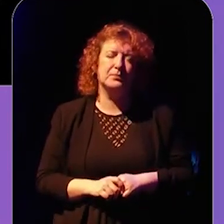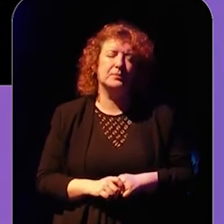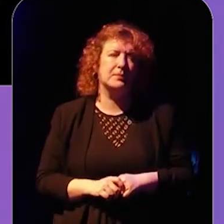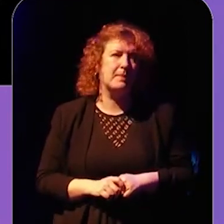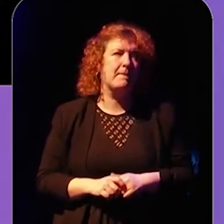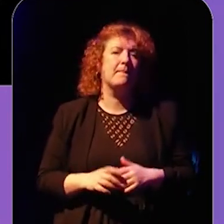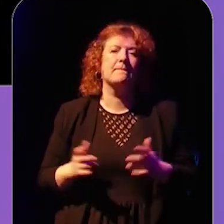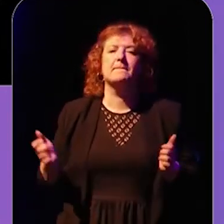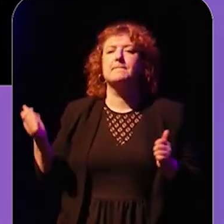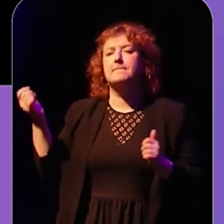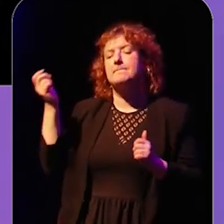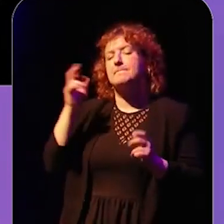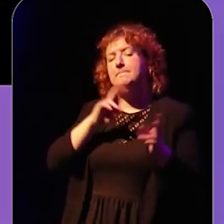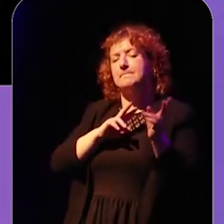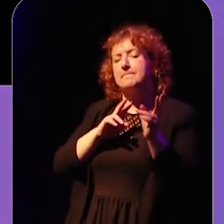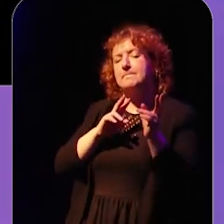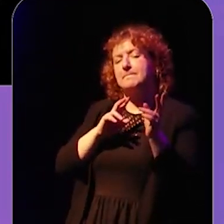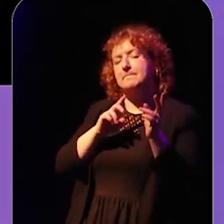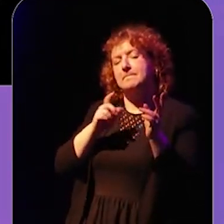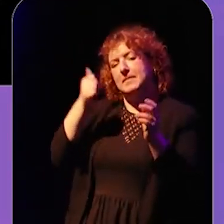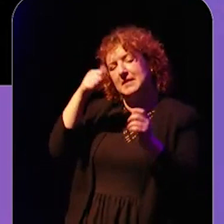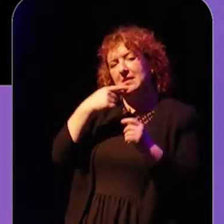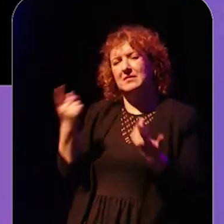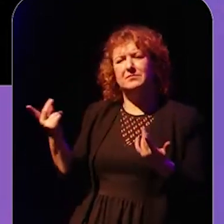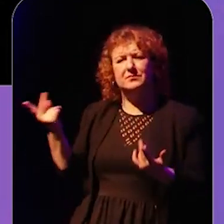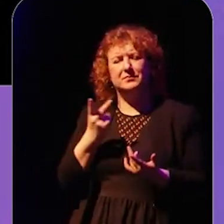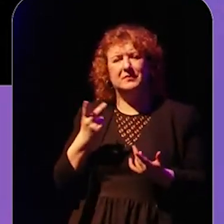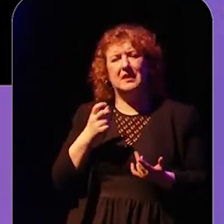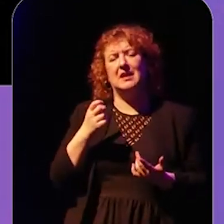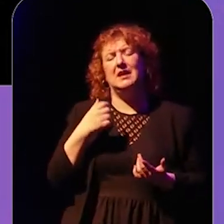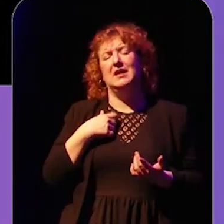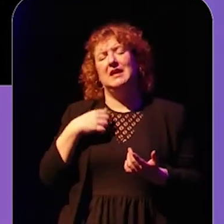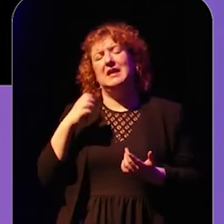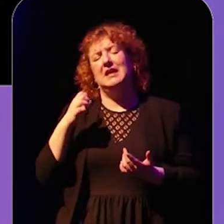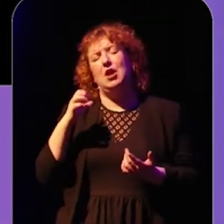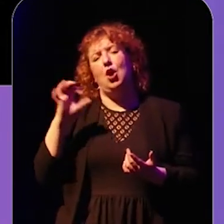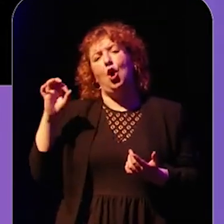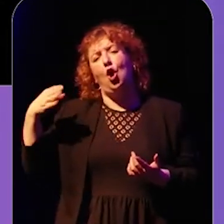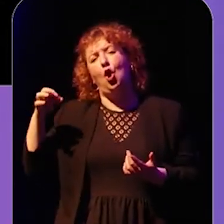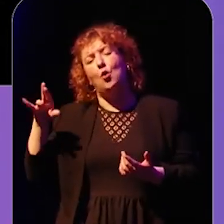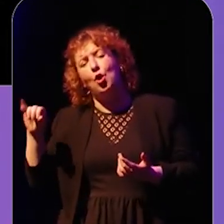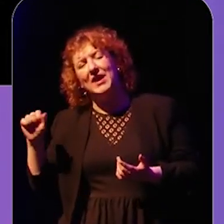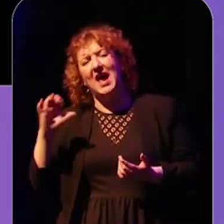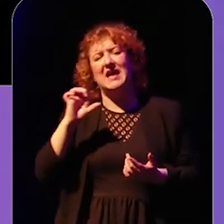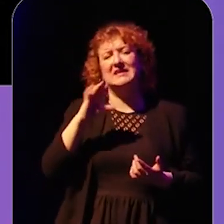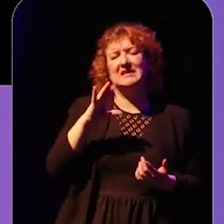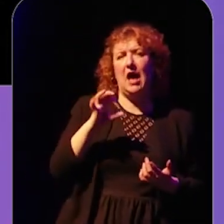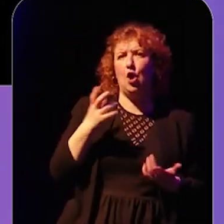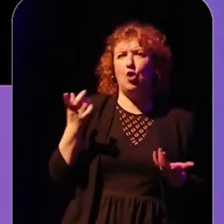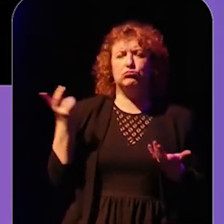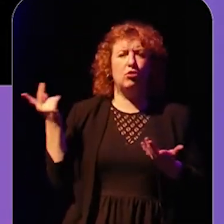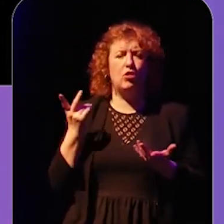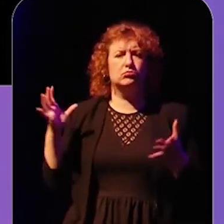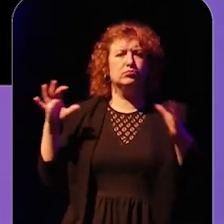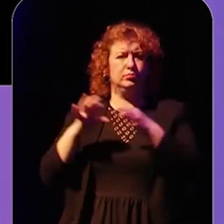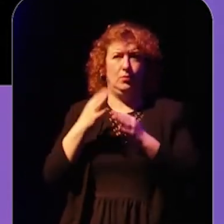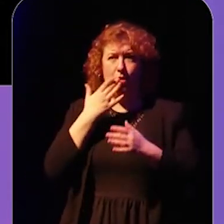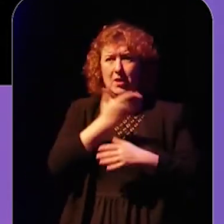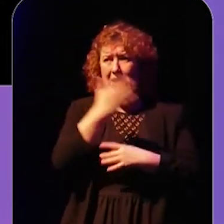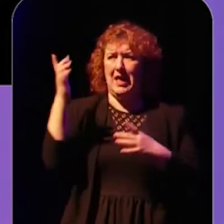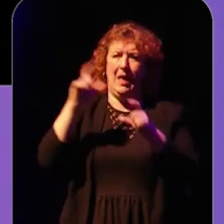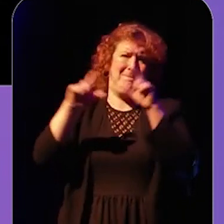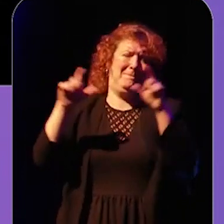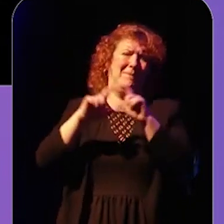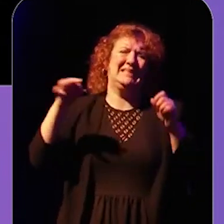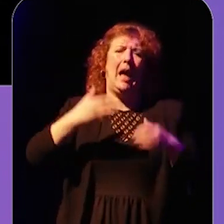Y claro, ¿qué es lo que hace que Saco y Oboria, digamos, hagan proyectos únicos en el mundo? Porque hay muchas empresas que